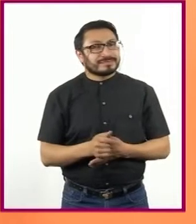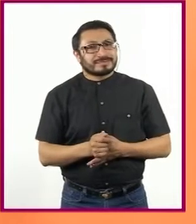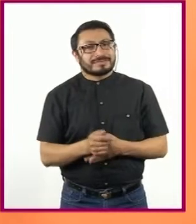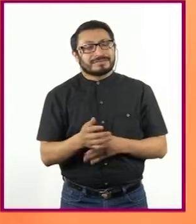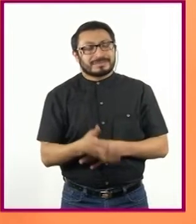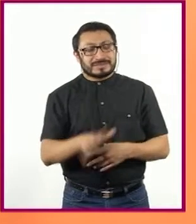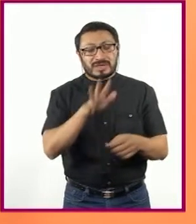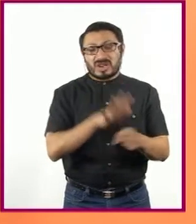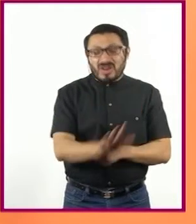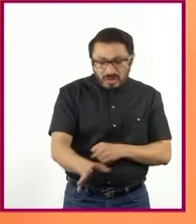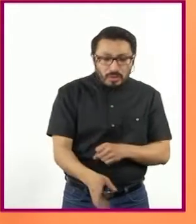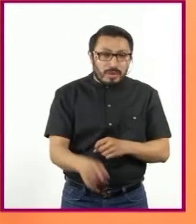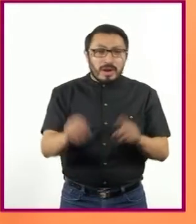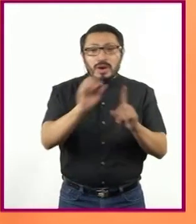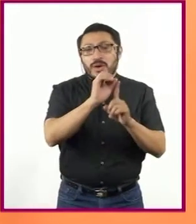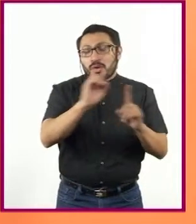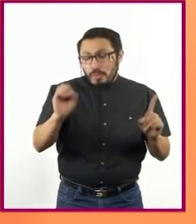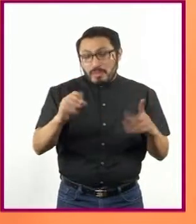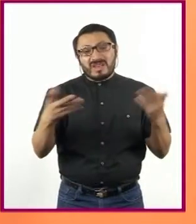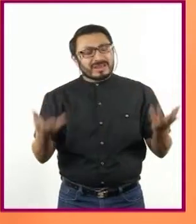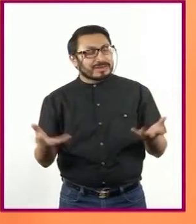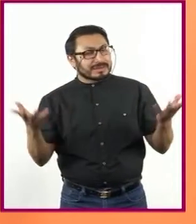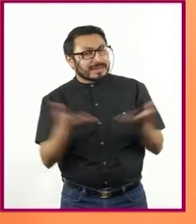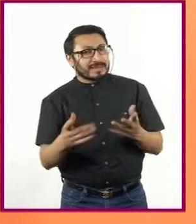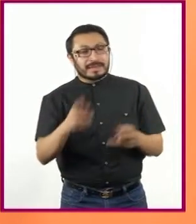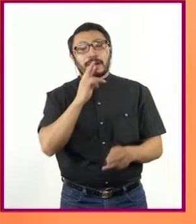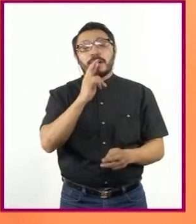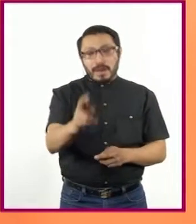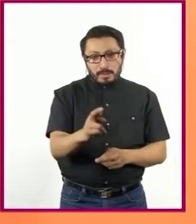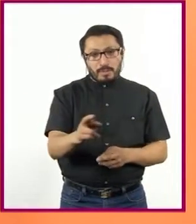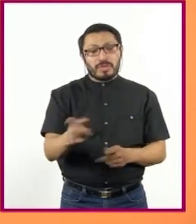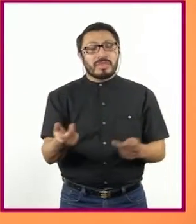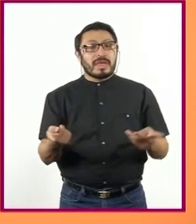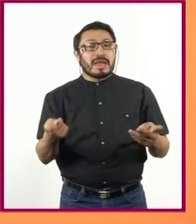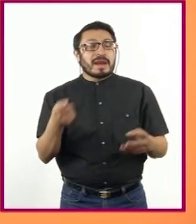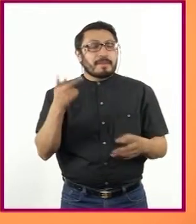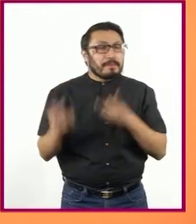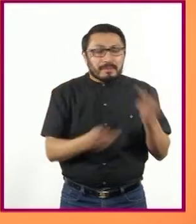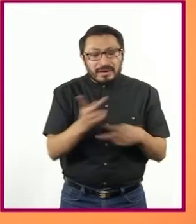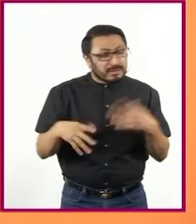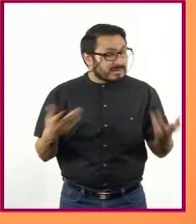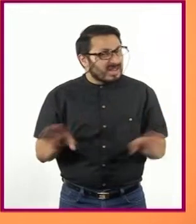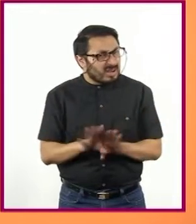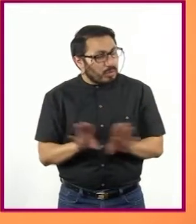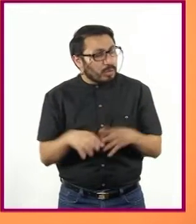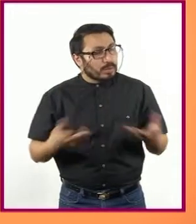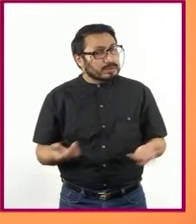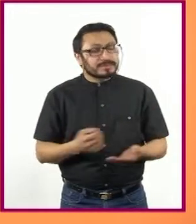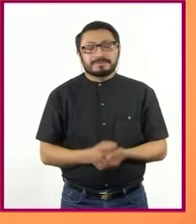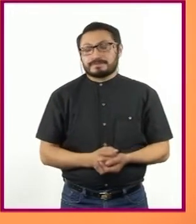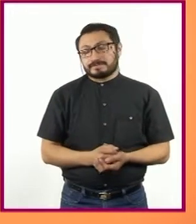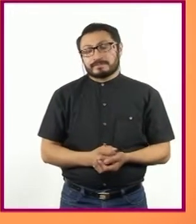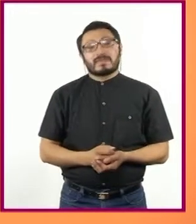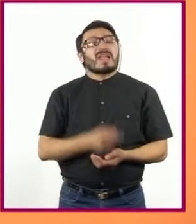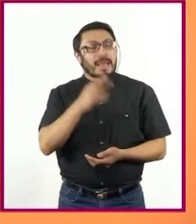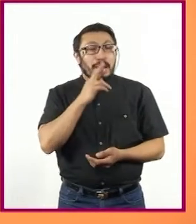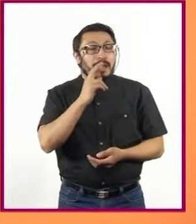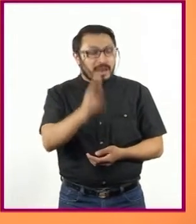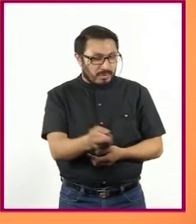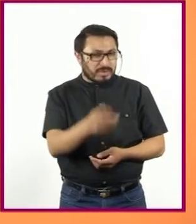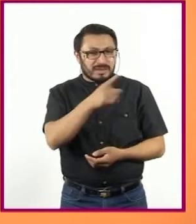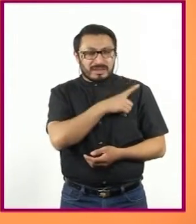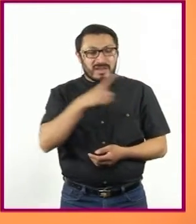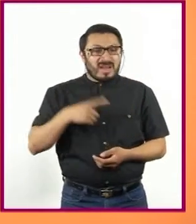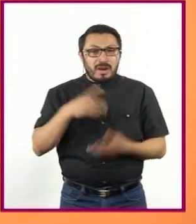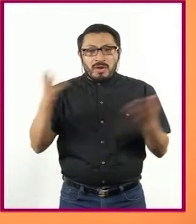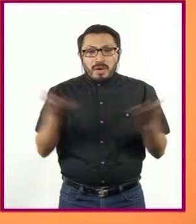¿Qué procedimiento podemos establecer para responder la pregunta? Profesor, Para dar respuesta tendremos que construir